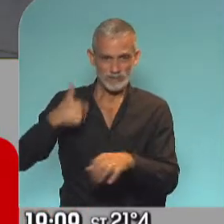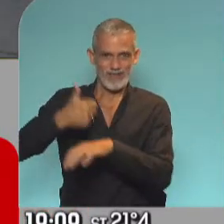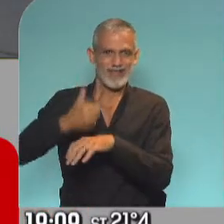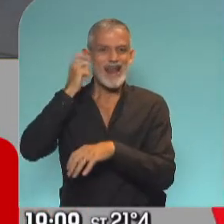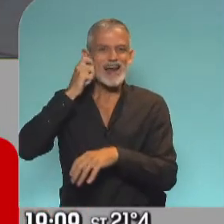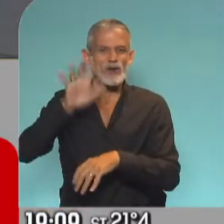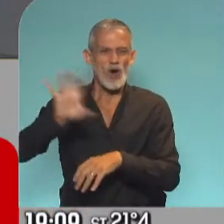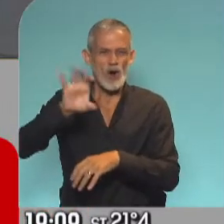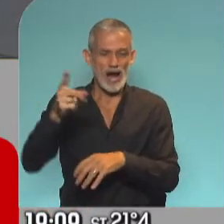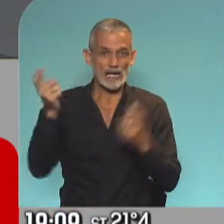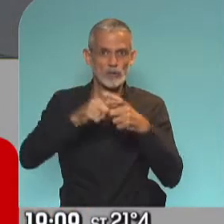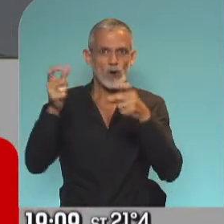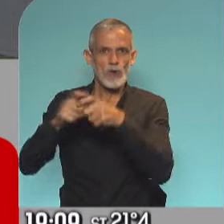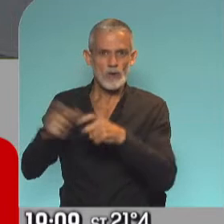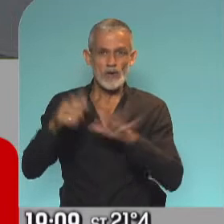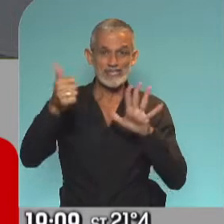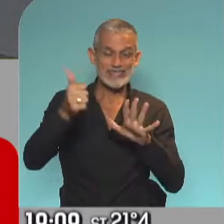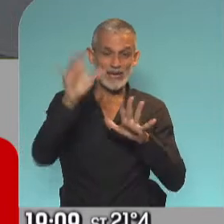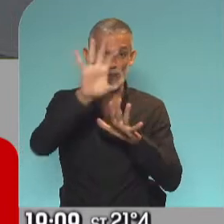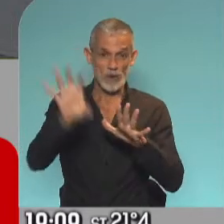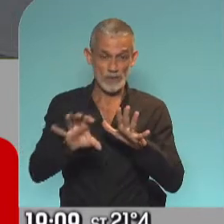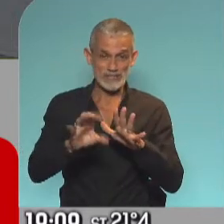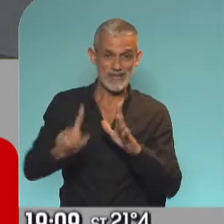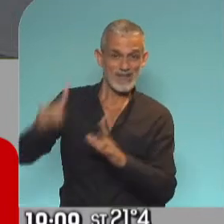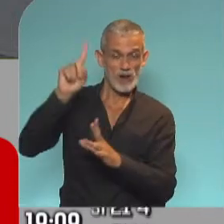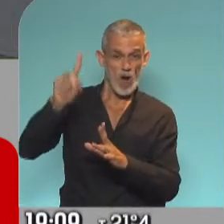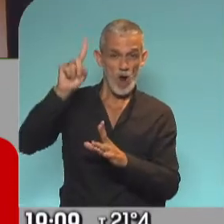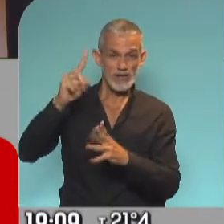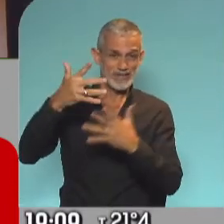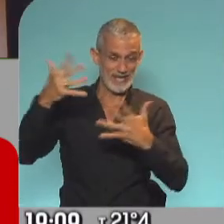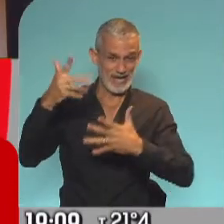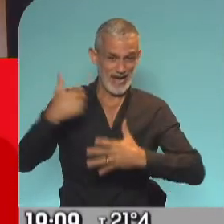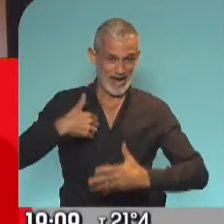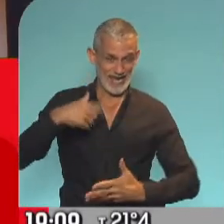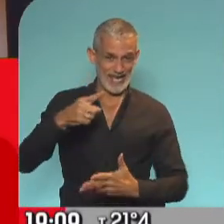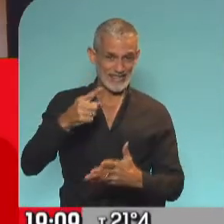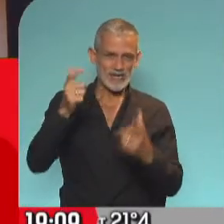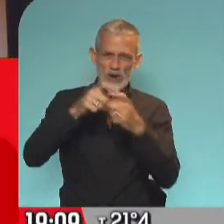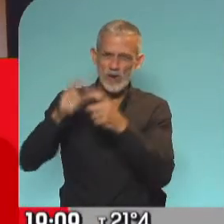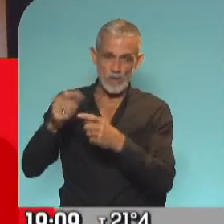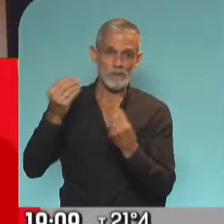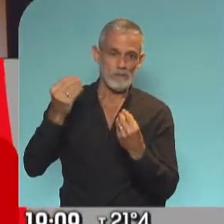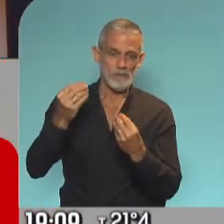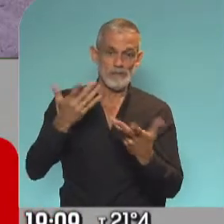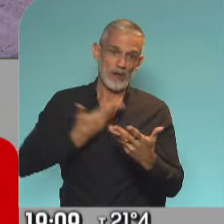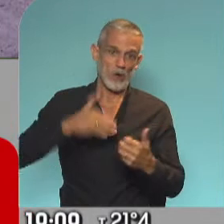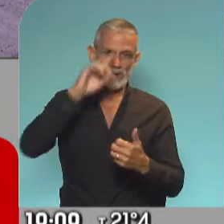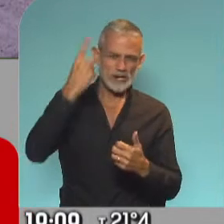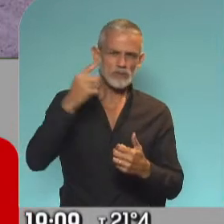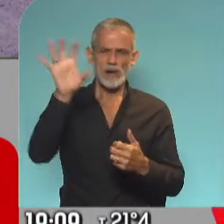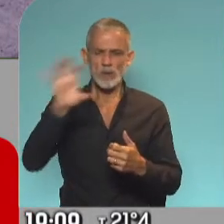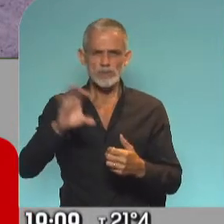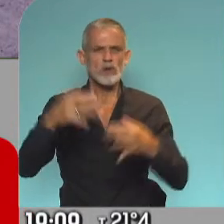Rioja, en reuniones en las 6 provincias del norte grande argentino, ¿no? Para que gobiernos provinciales y gobierno nacional asumamos